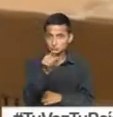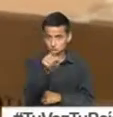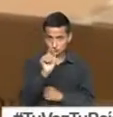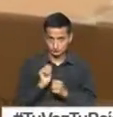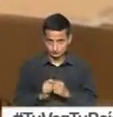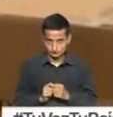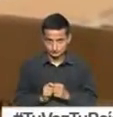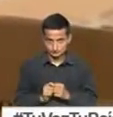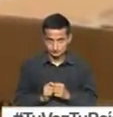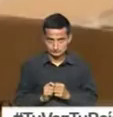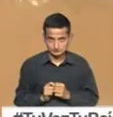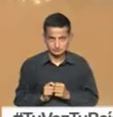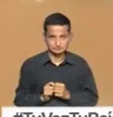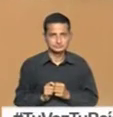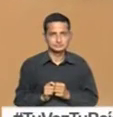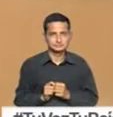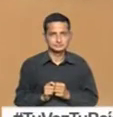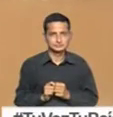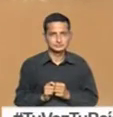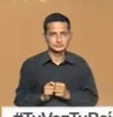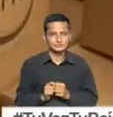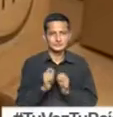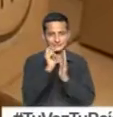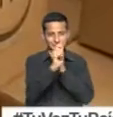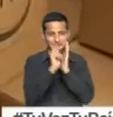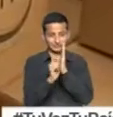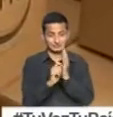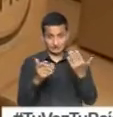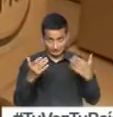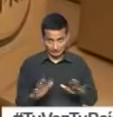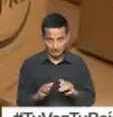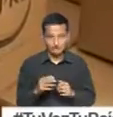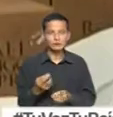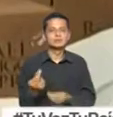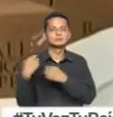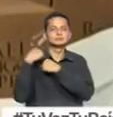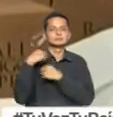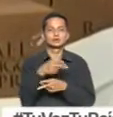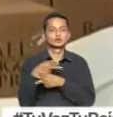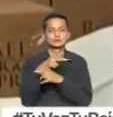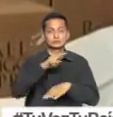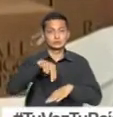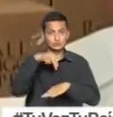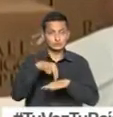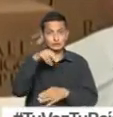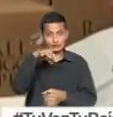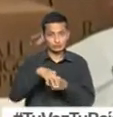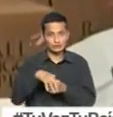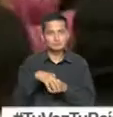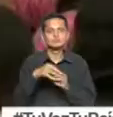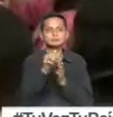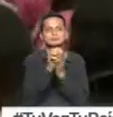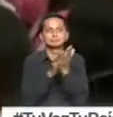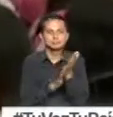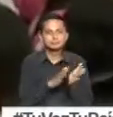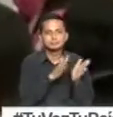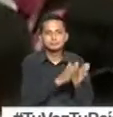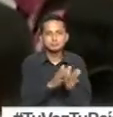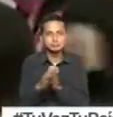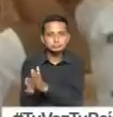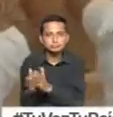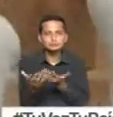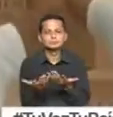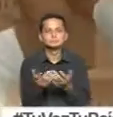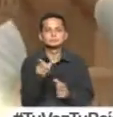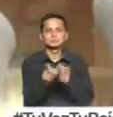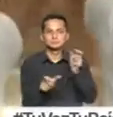tomes. Una vez recibidas las rúbricas, corresponde al Pleno del CNE elaborar un plan operativo que incluya